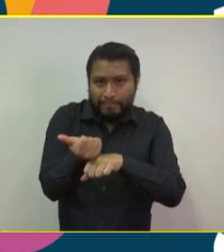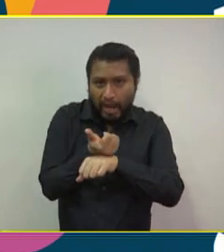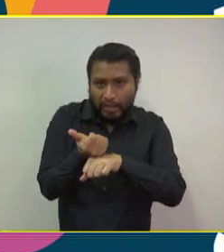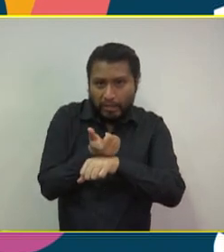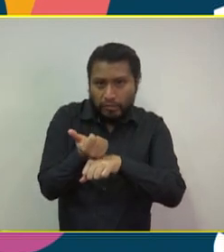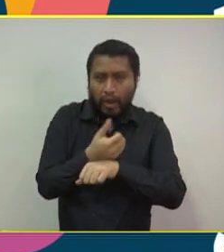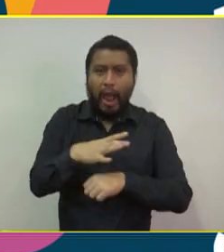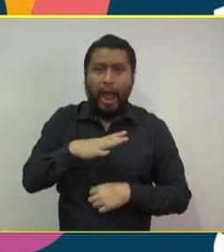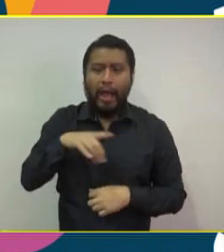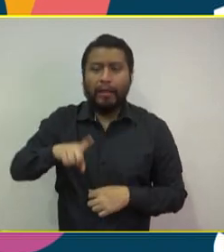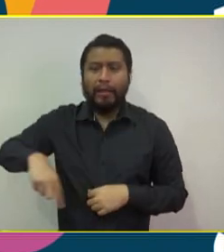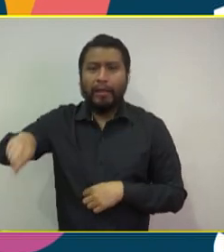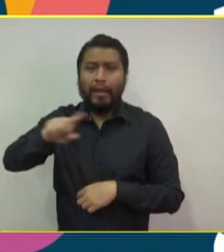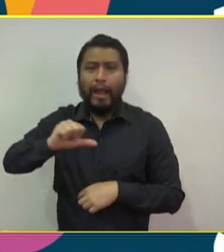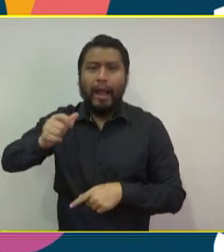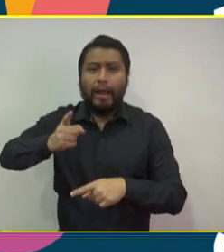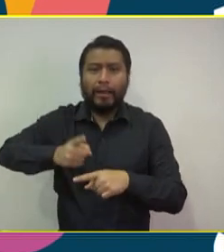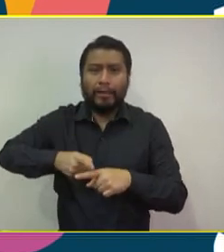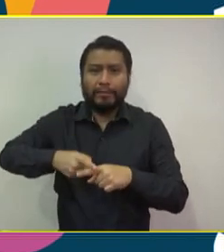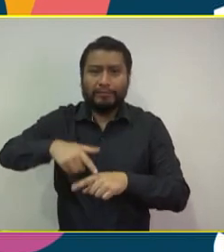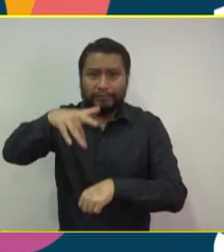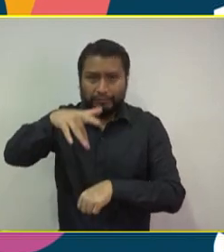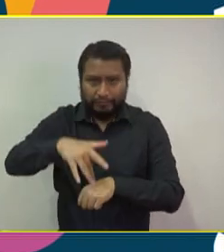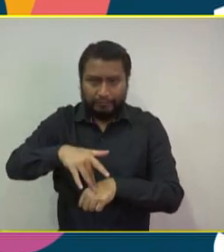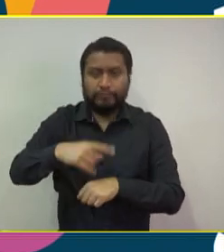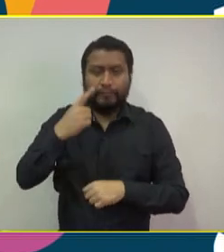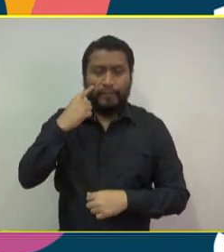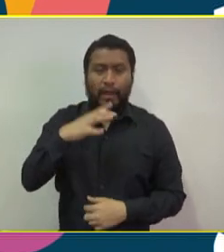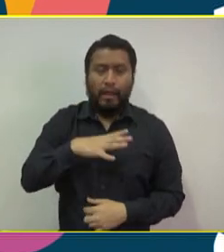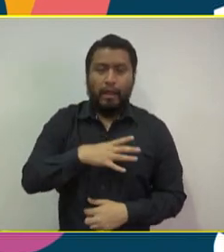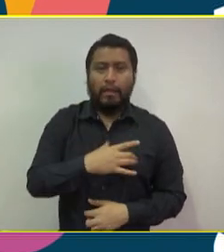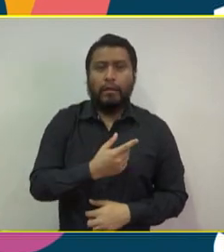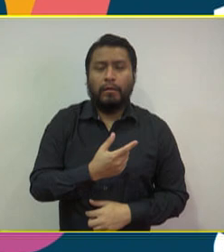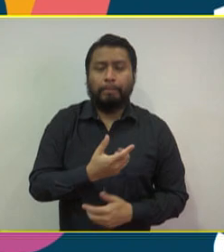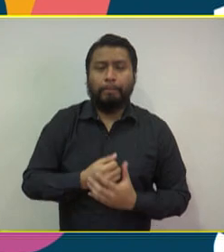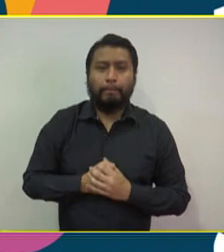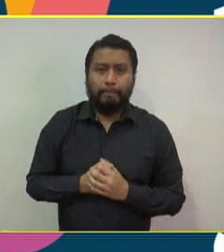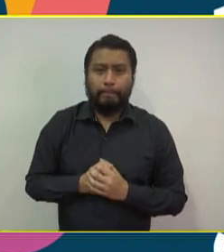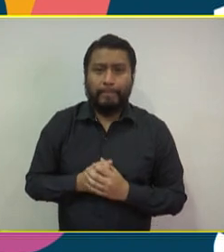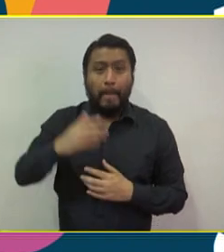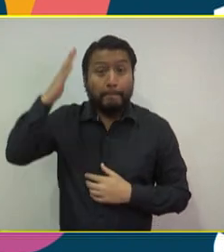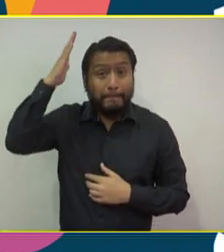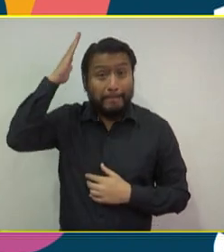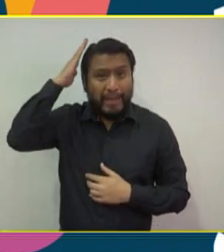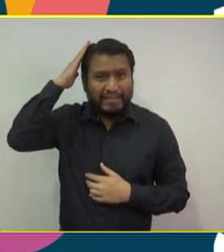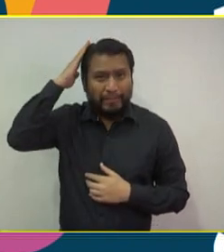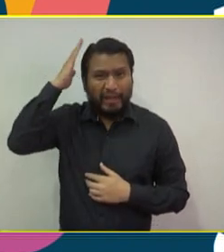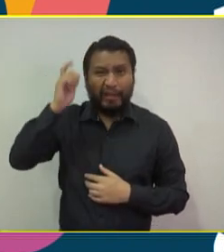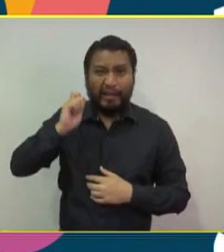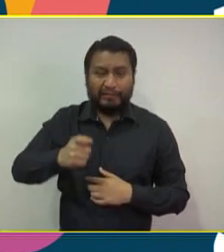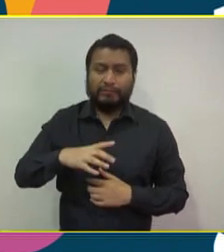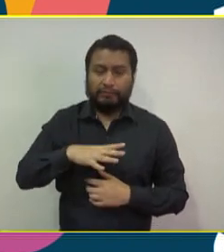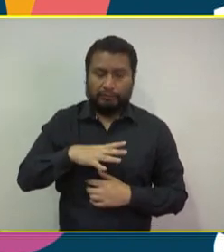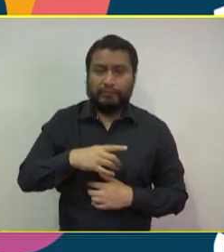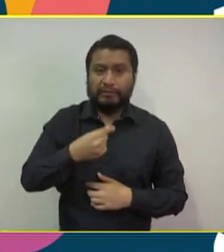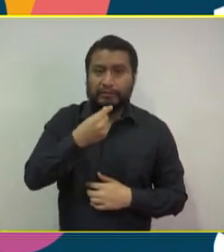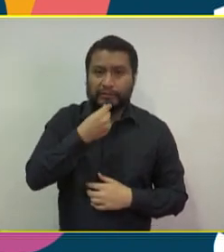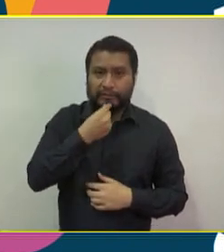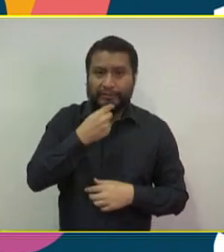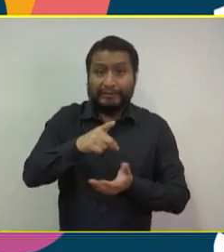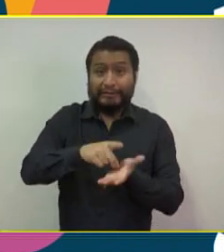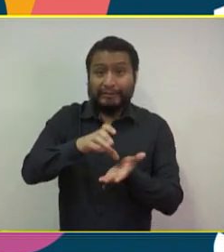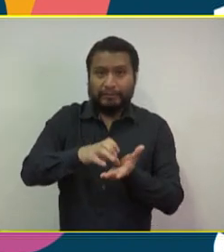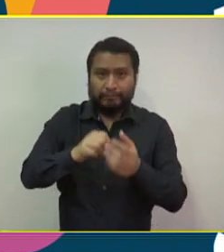directos. A partir de los niños… Nuestros actores principales consisten en los niños con discapacidad visual de